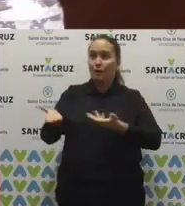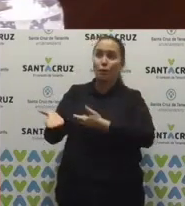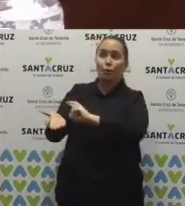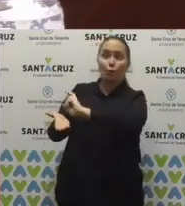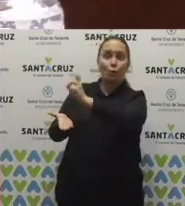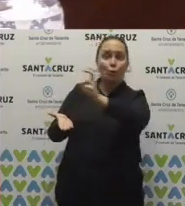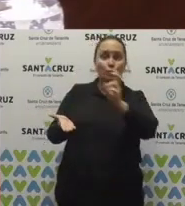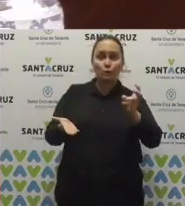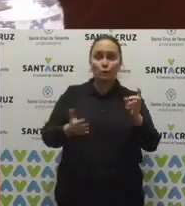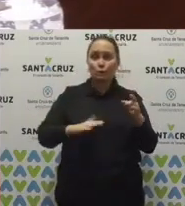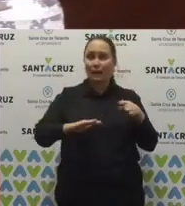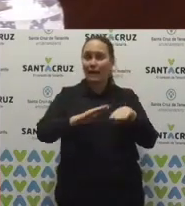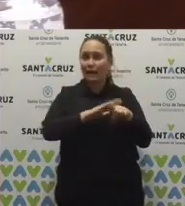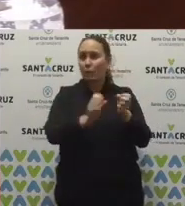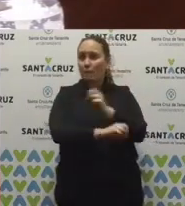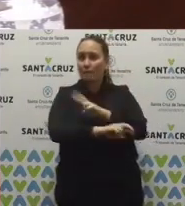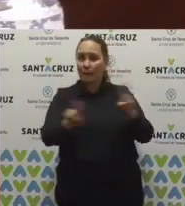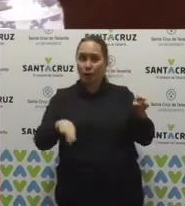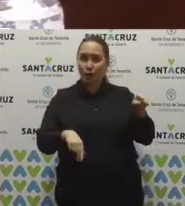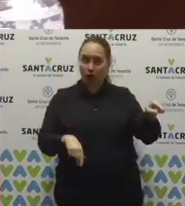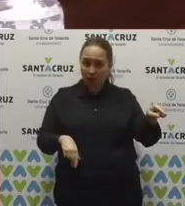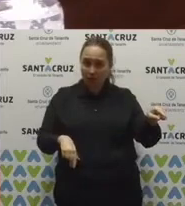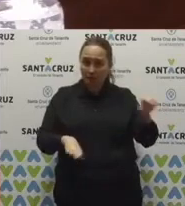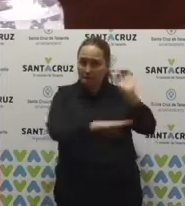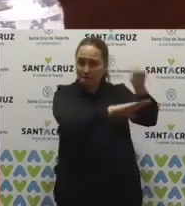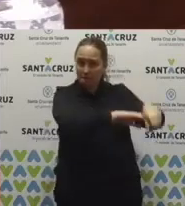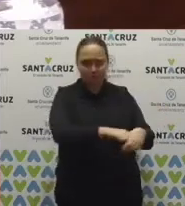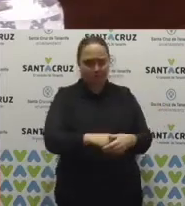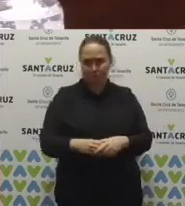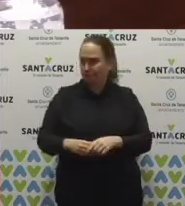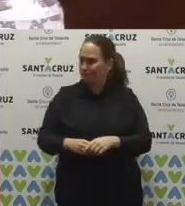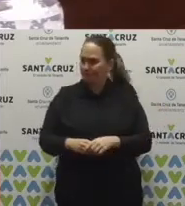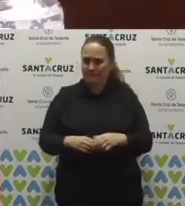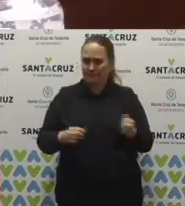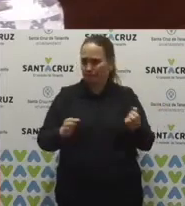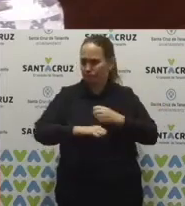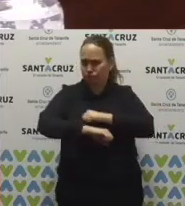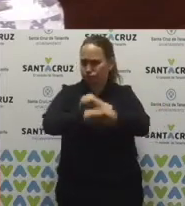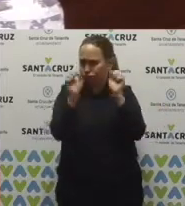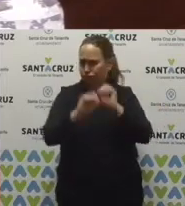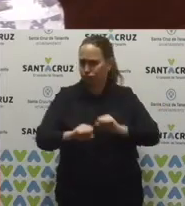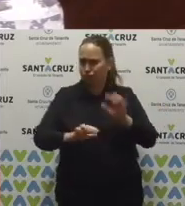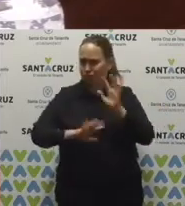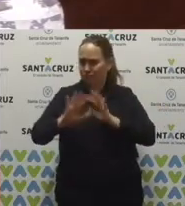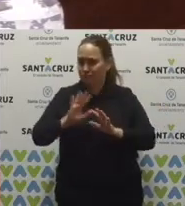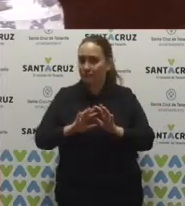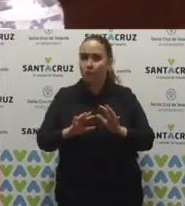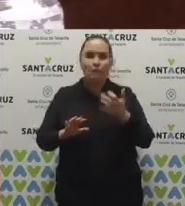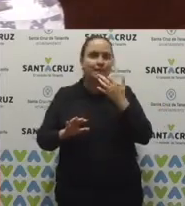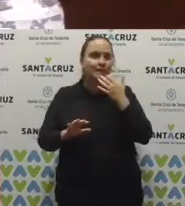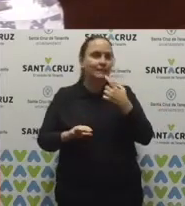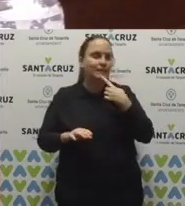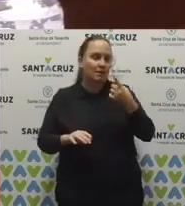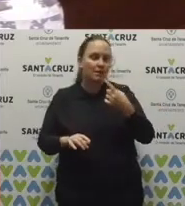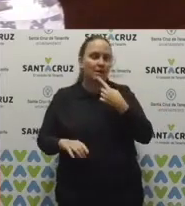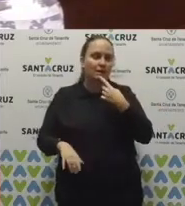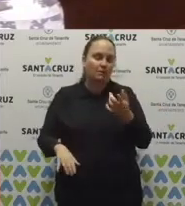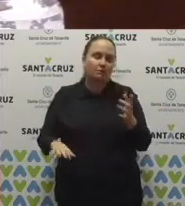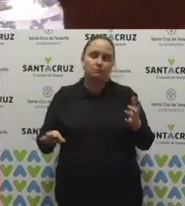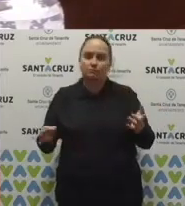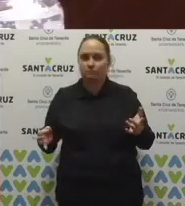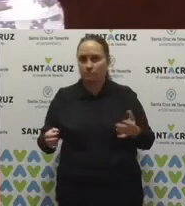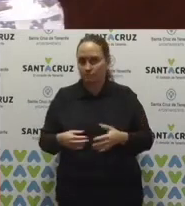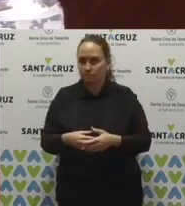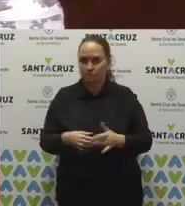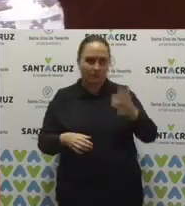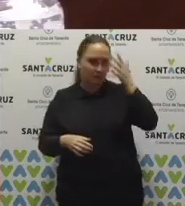más negligente que la que hemos tenido y que incluso sin ponernos en ese supuesto tan negativo que no tiene por qué ser evidentemente